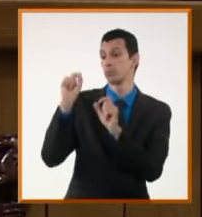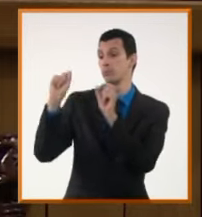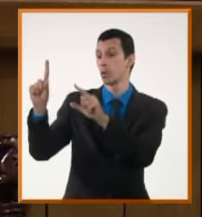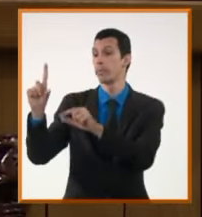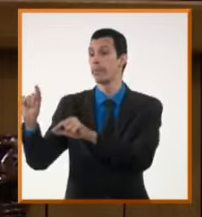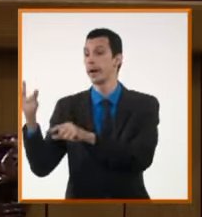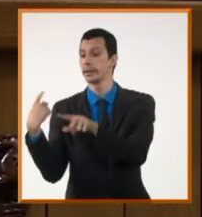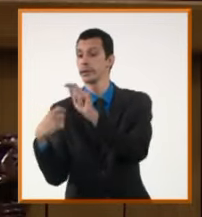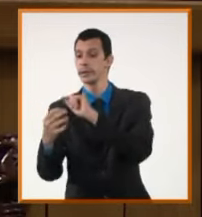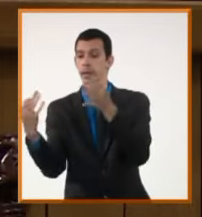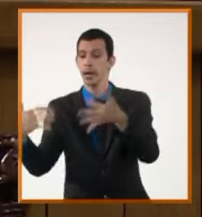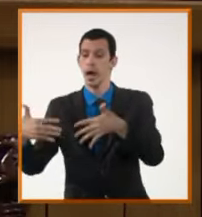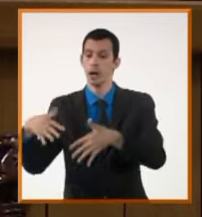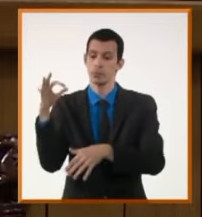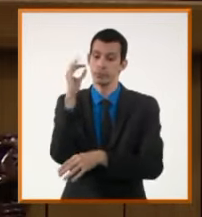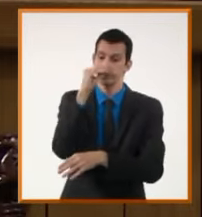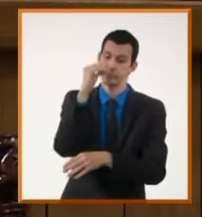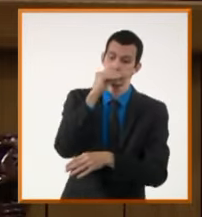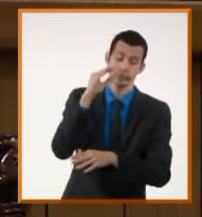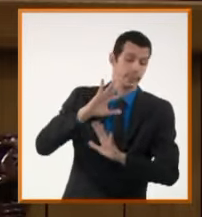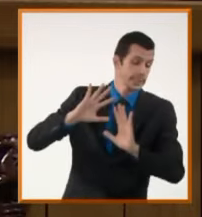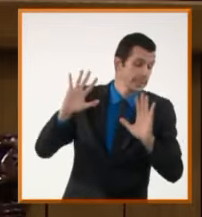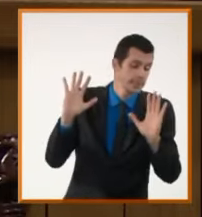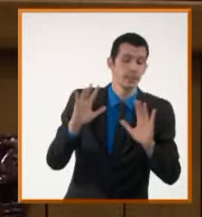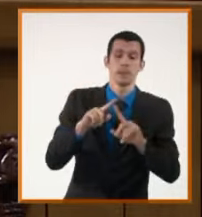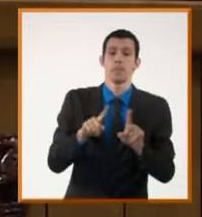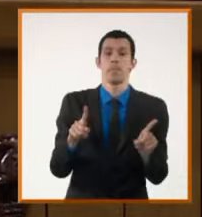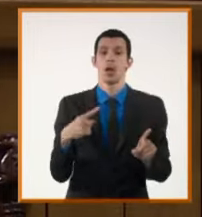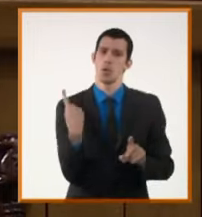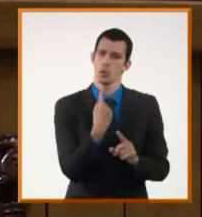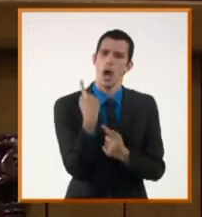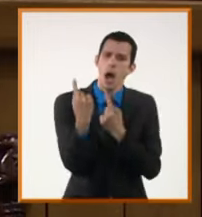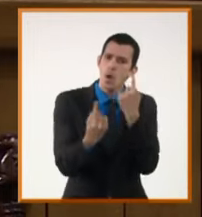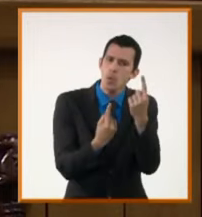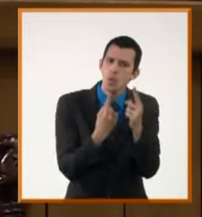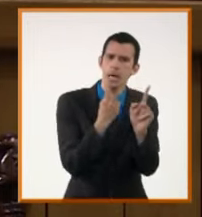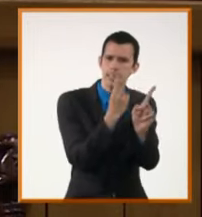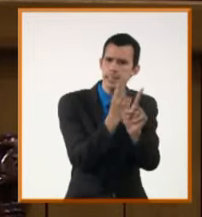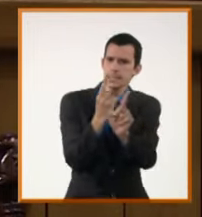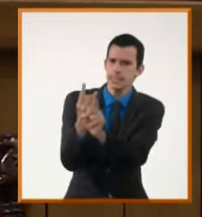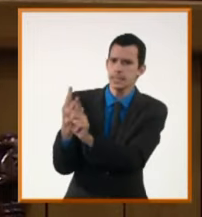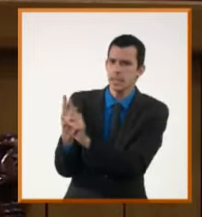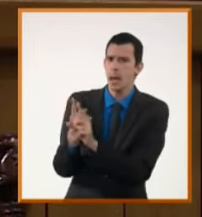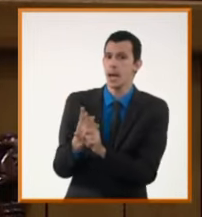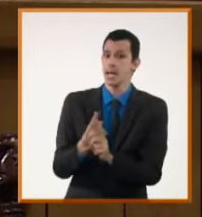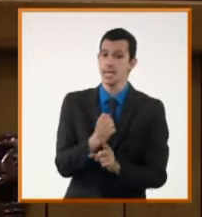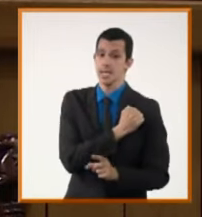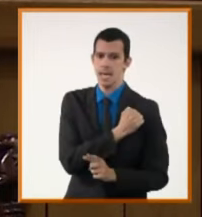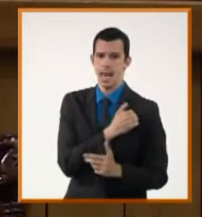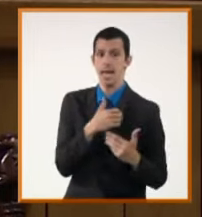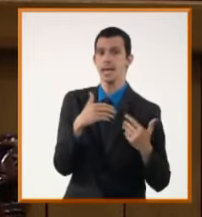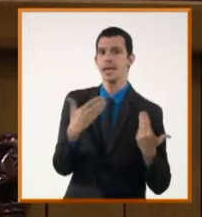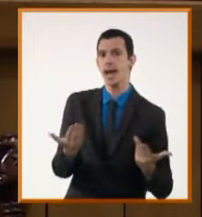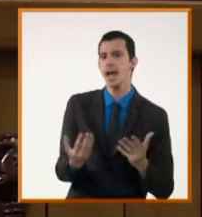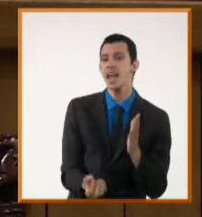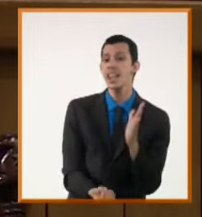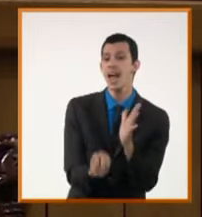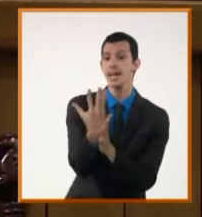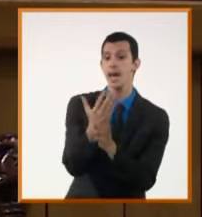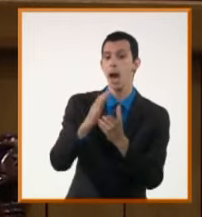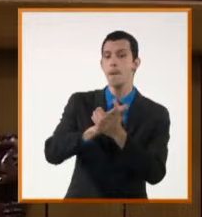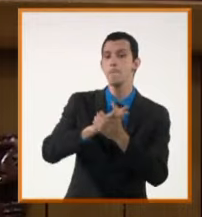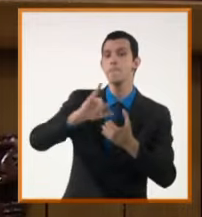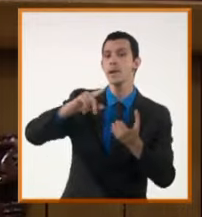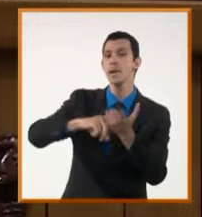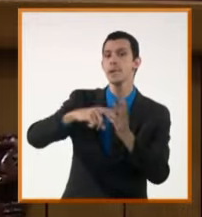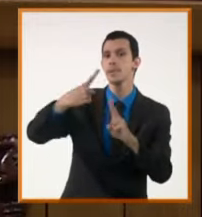MIPYMES estatales que tienen otras atribuciones, que tienen un grupo de facultades que permiten una gestión eficiente